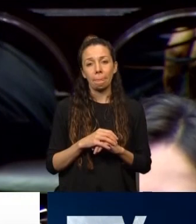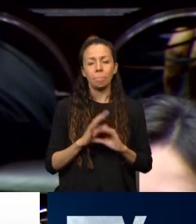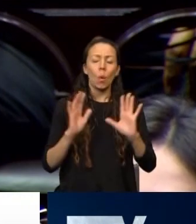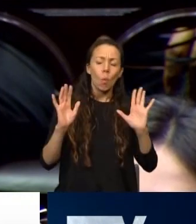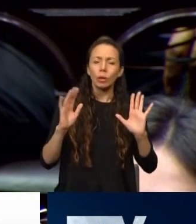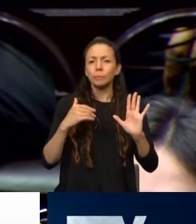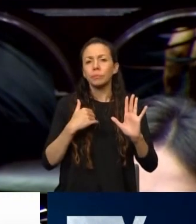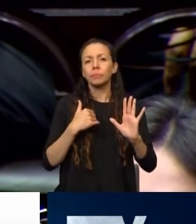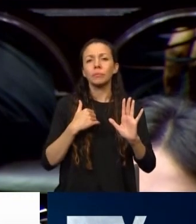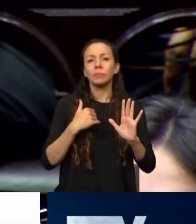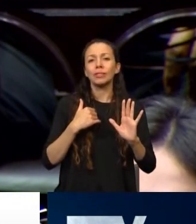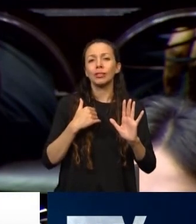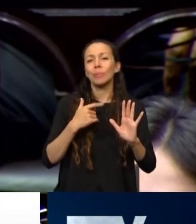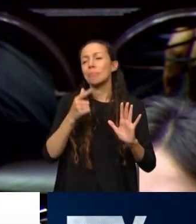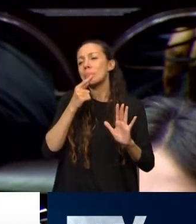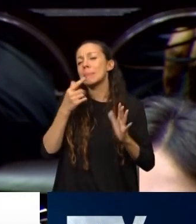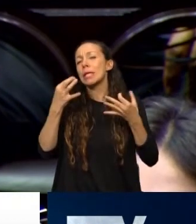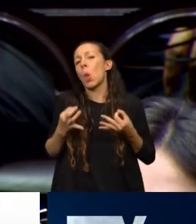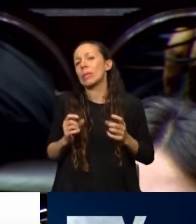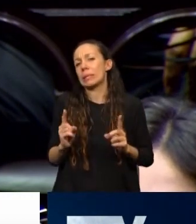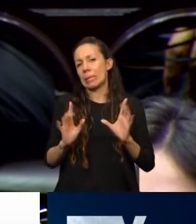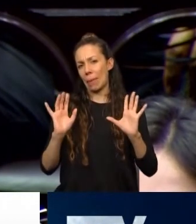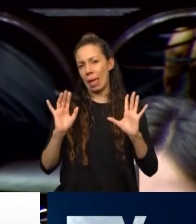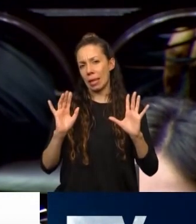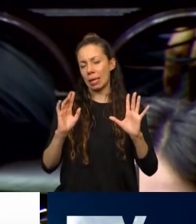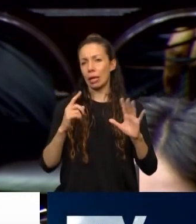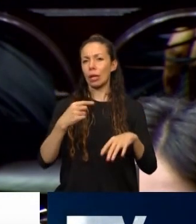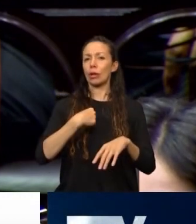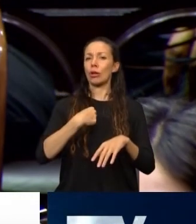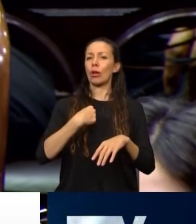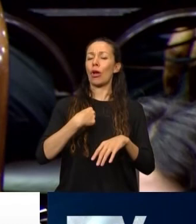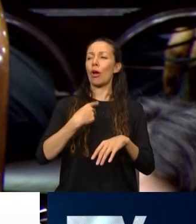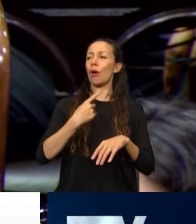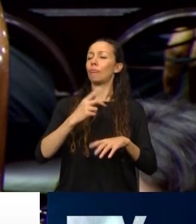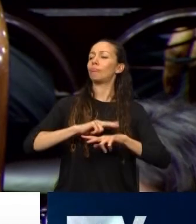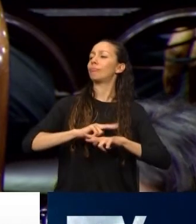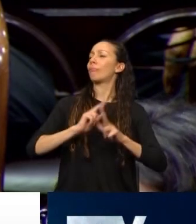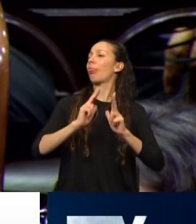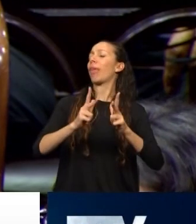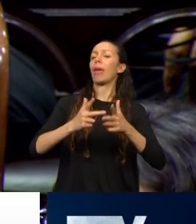me parece que no es correcto que nosotros digamos que la deuda